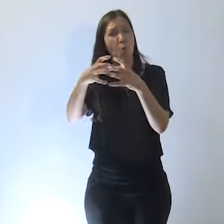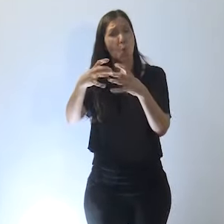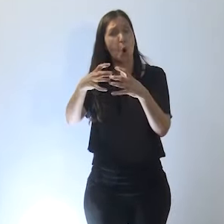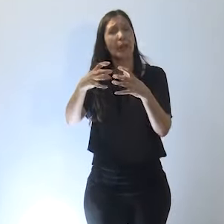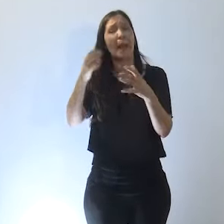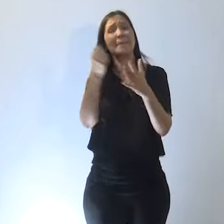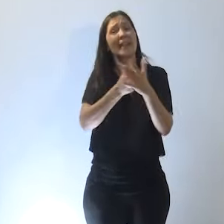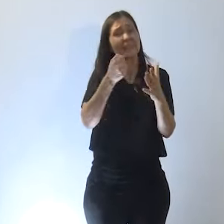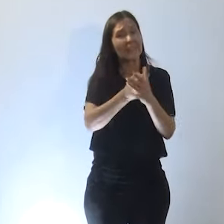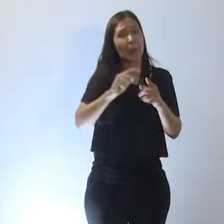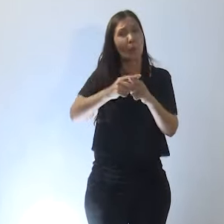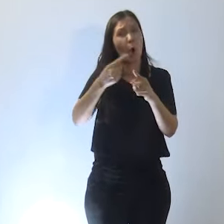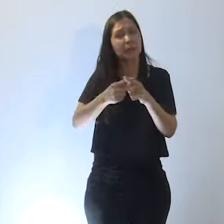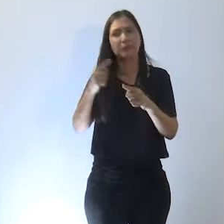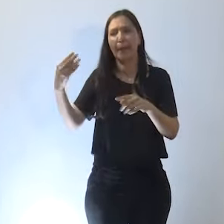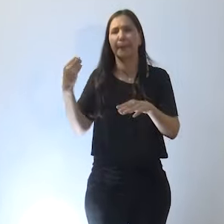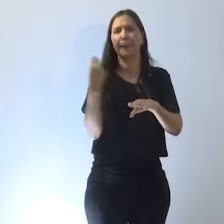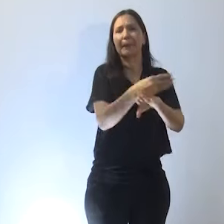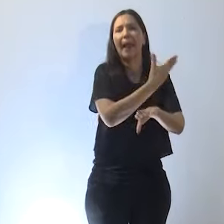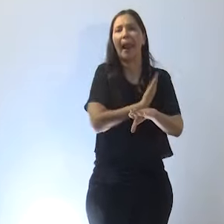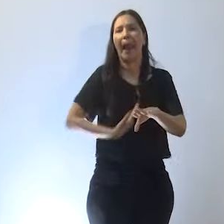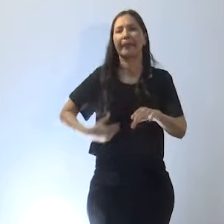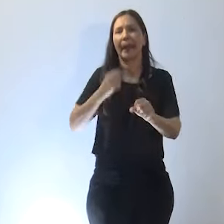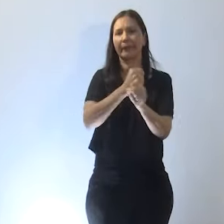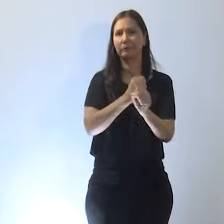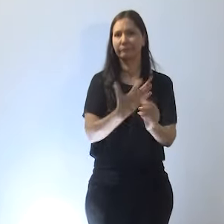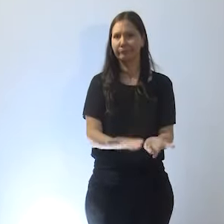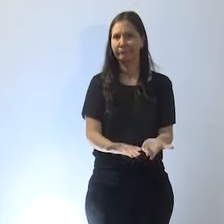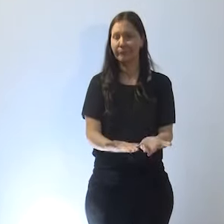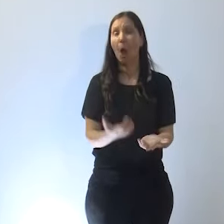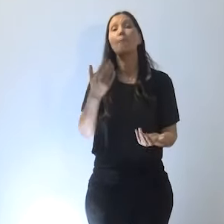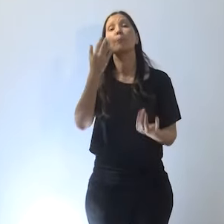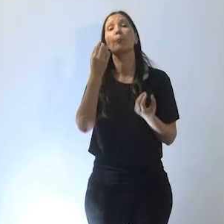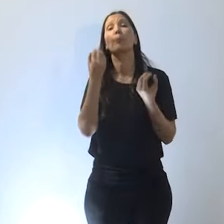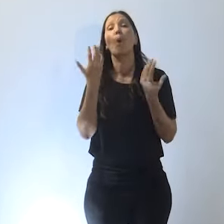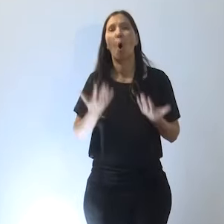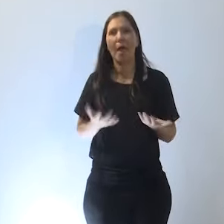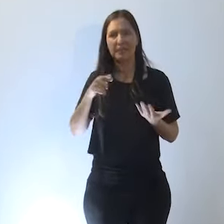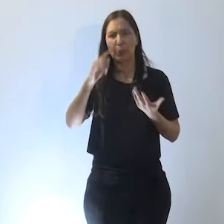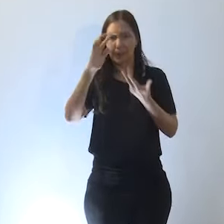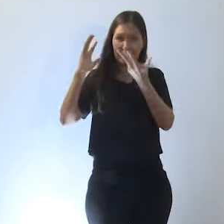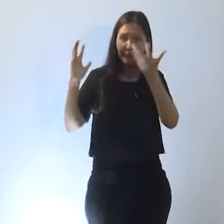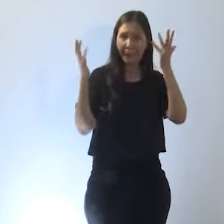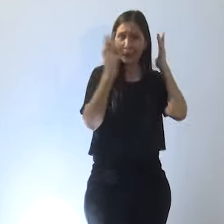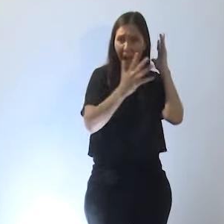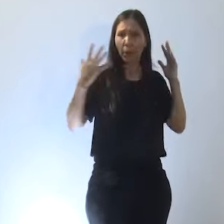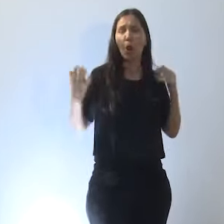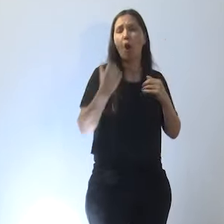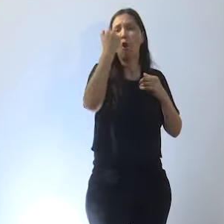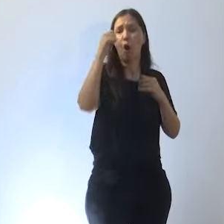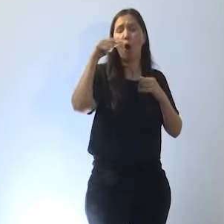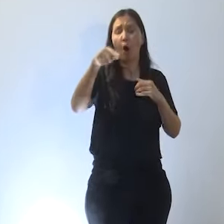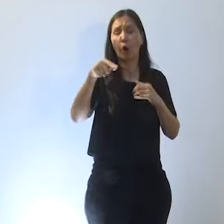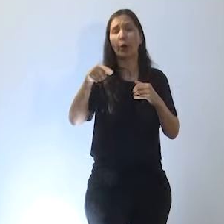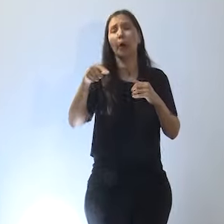vamos estado por eso a partir de eseo de est